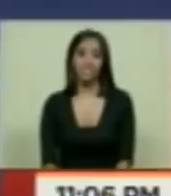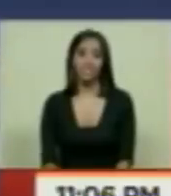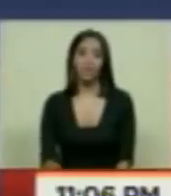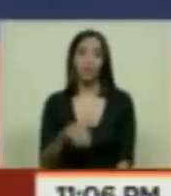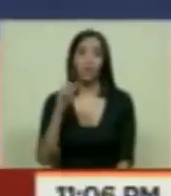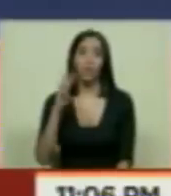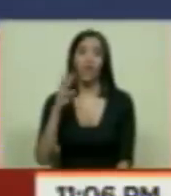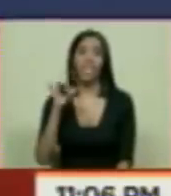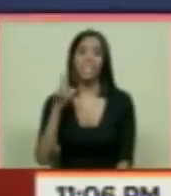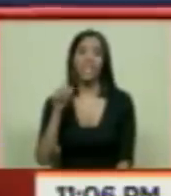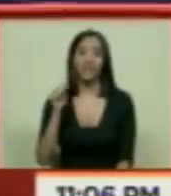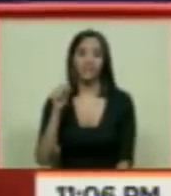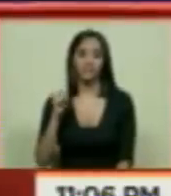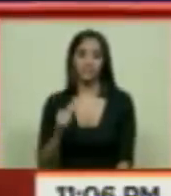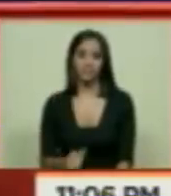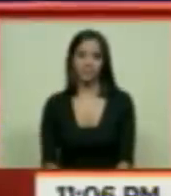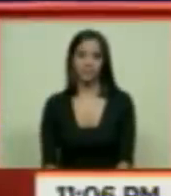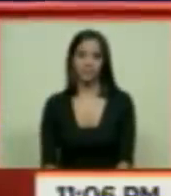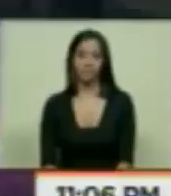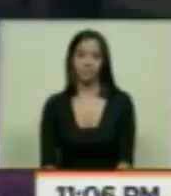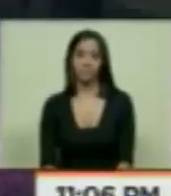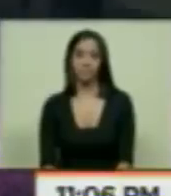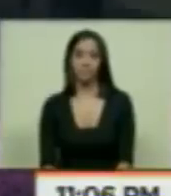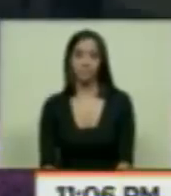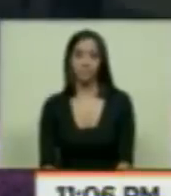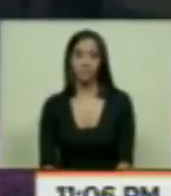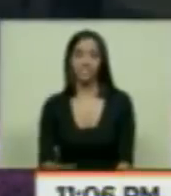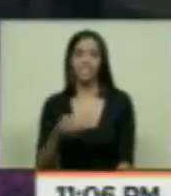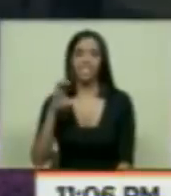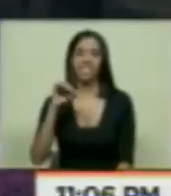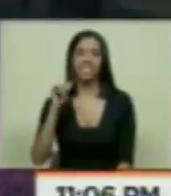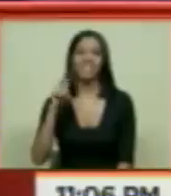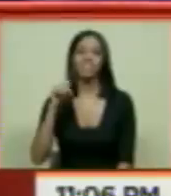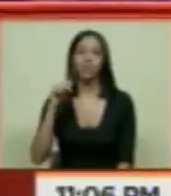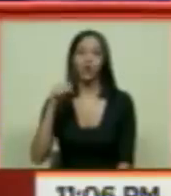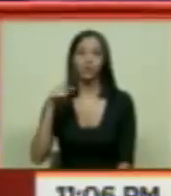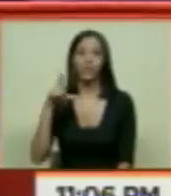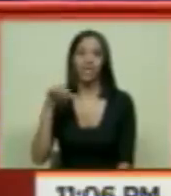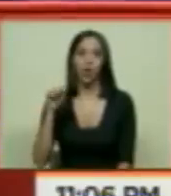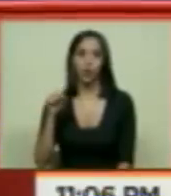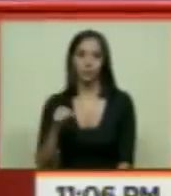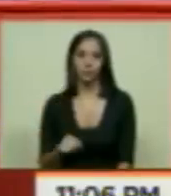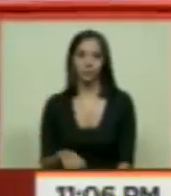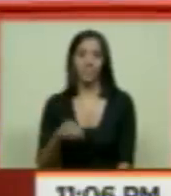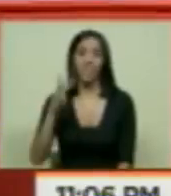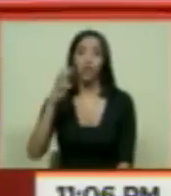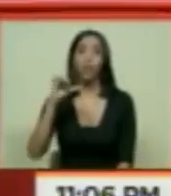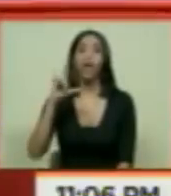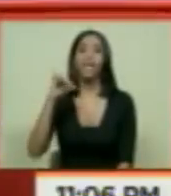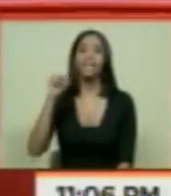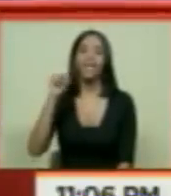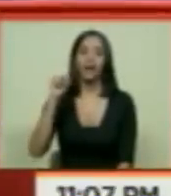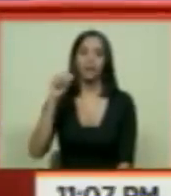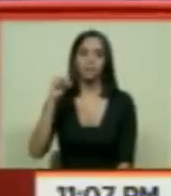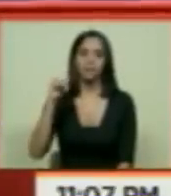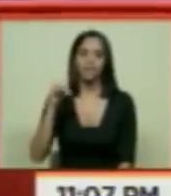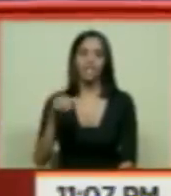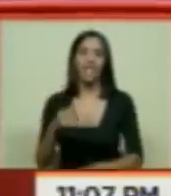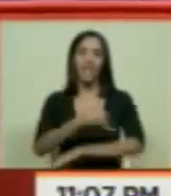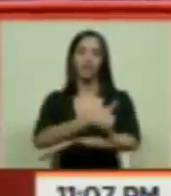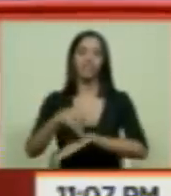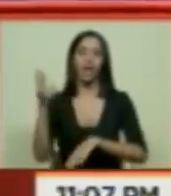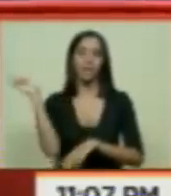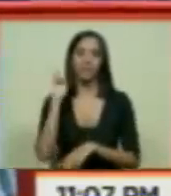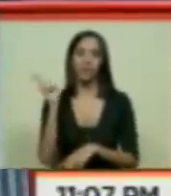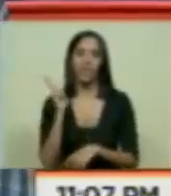William Crimson, y Crimson Telo? Crimson Telo. Y William Alvarado en la frontera